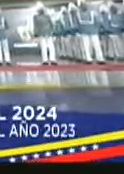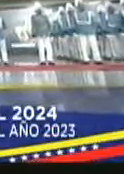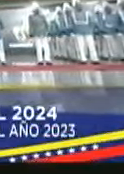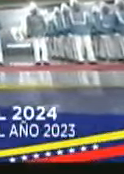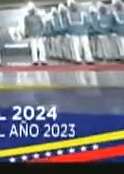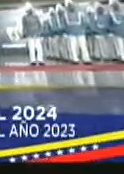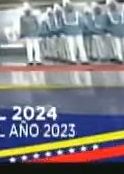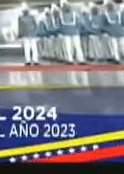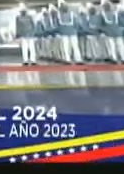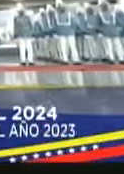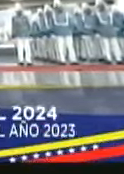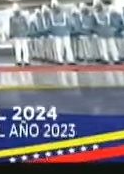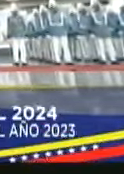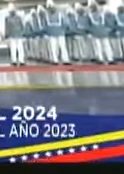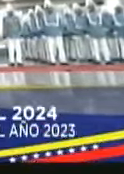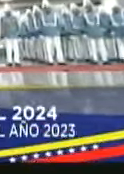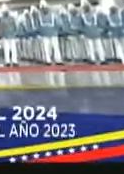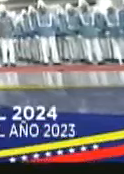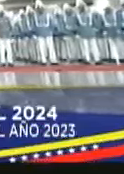la Constitución.